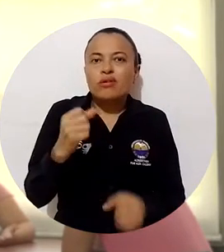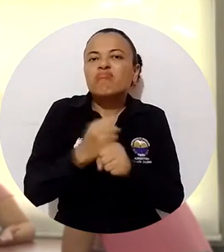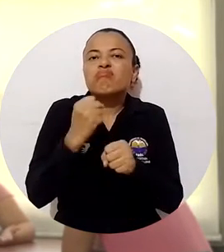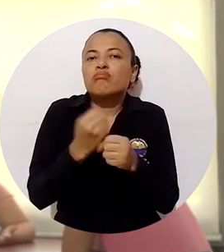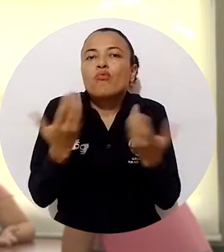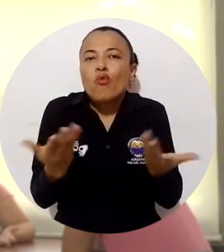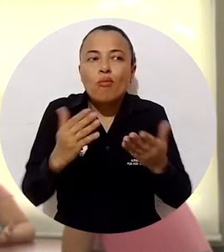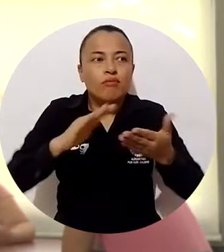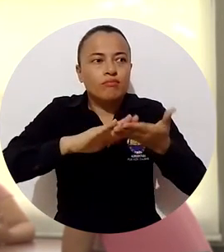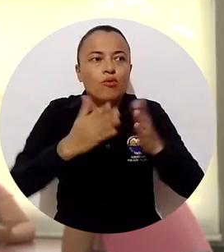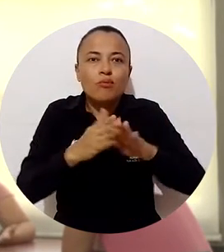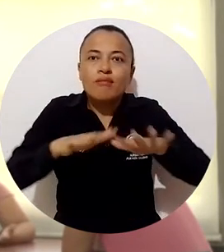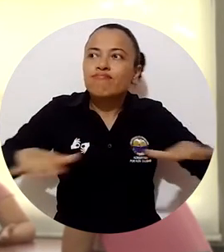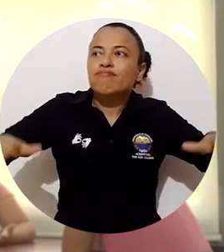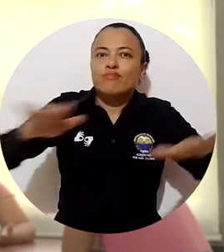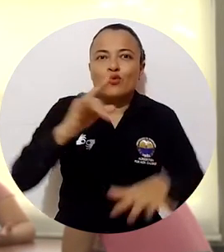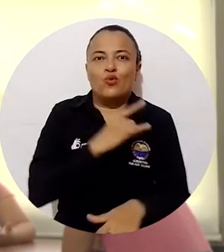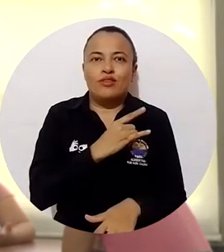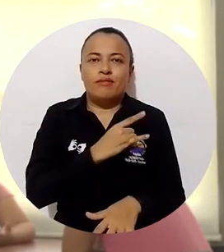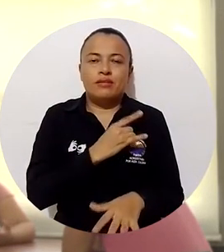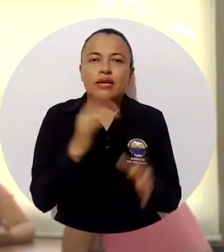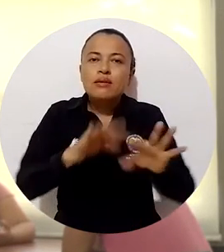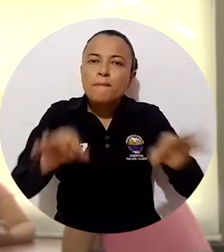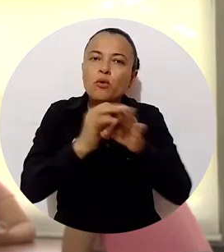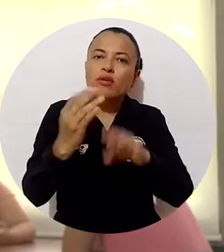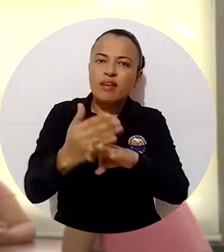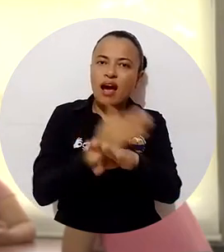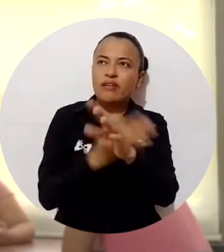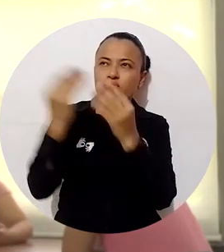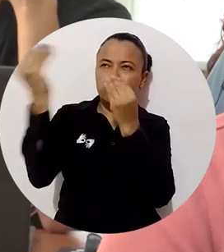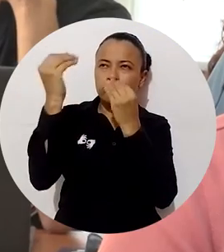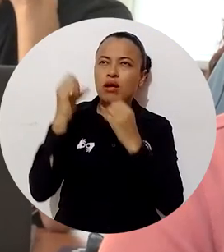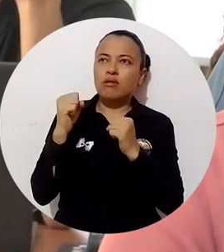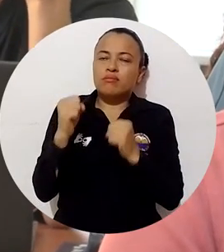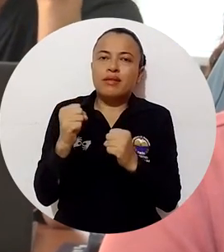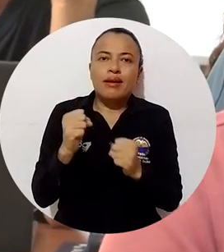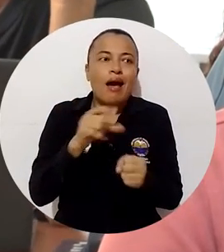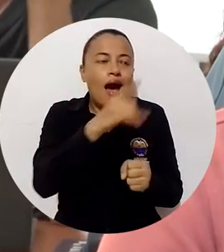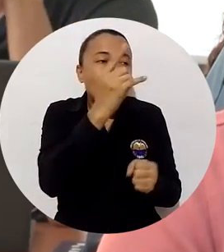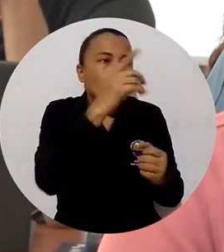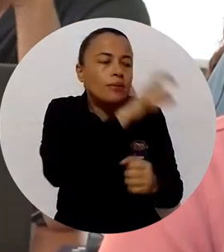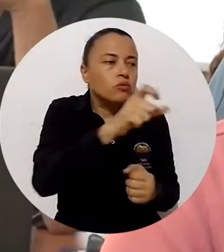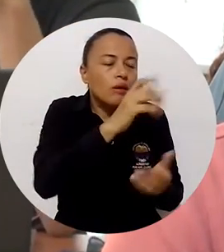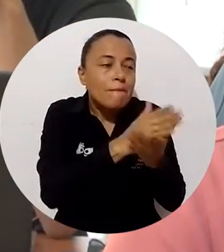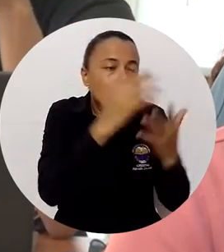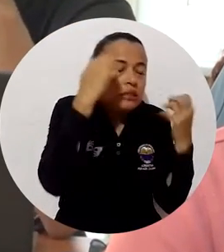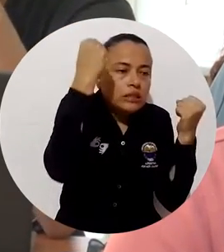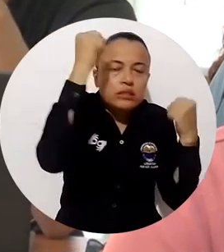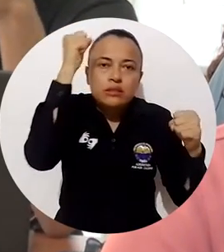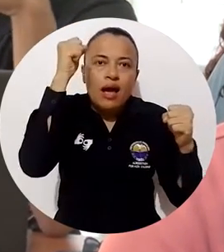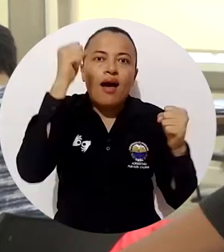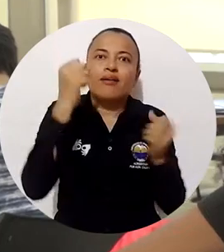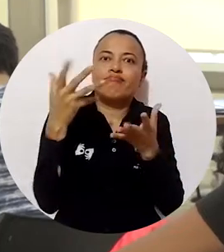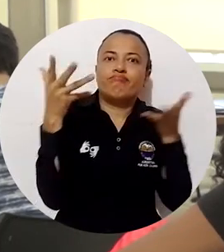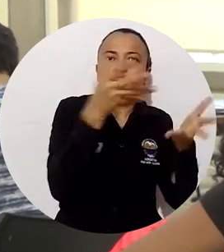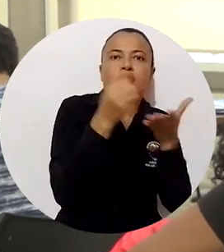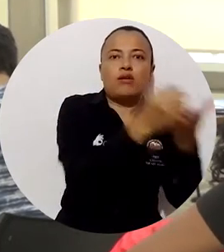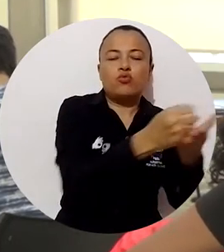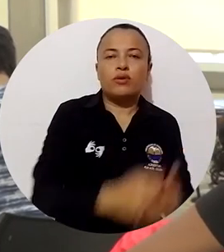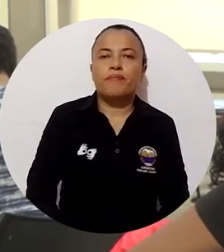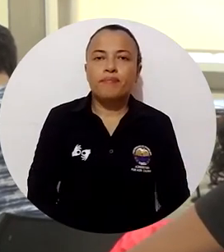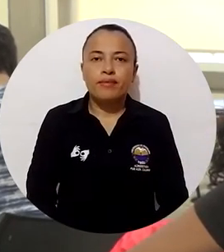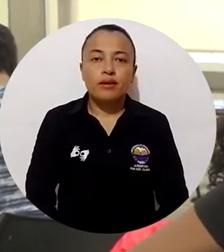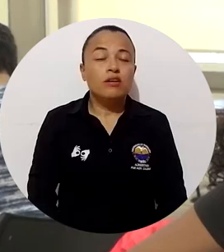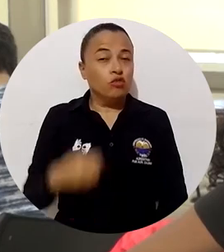universidad, nos es conveniente estar preparados para enfrentar situaciones como, por ejemplo, una crisis emocional. Yo creo que es bastante enriquecedor, no solo